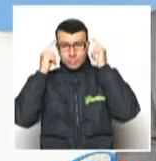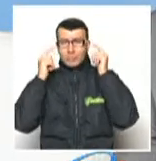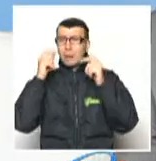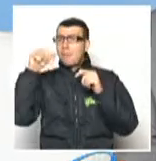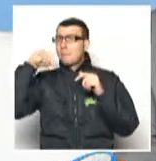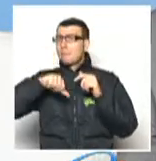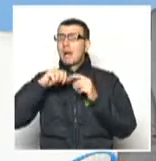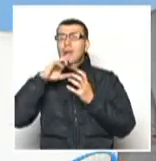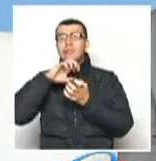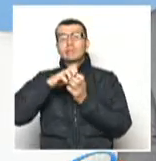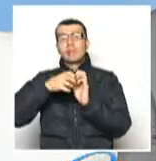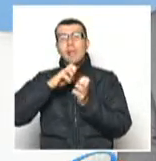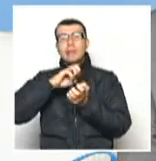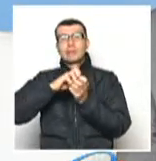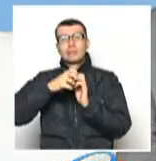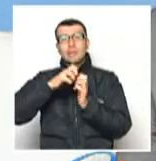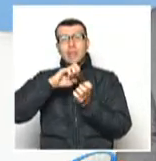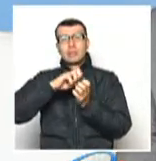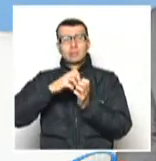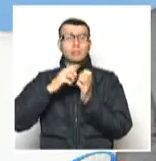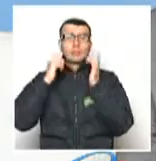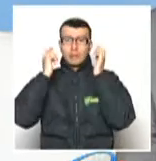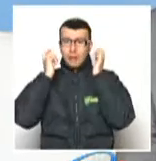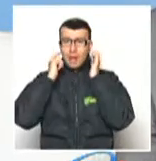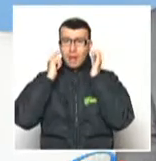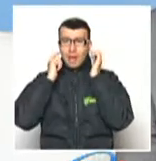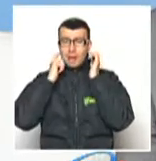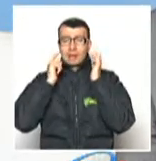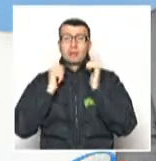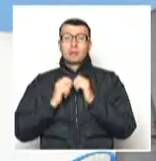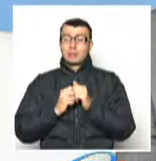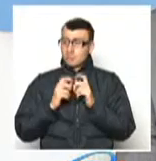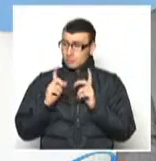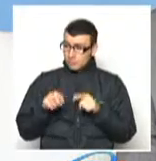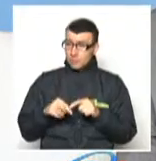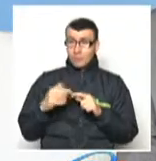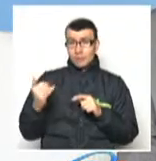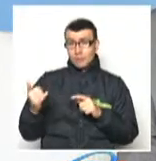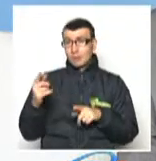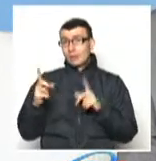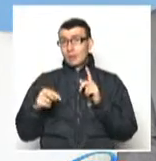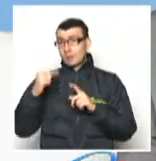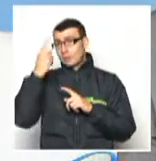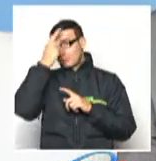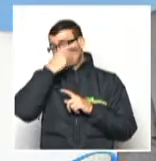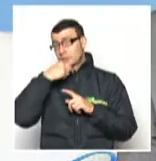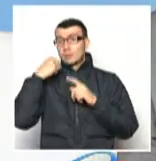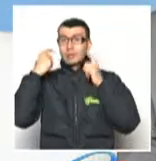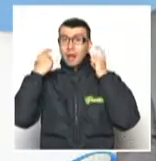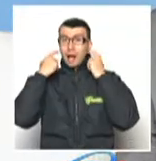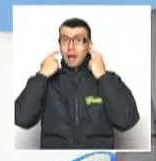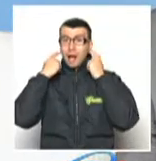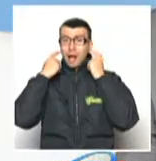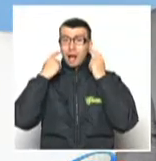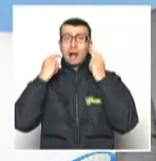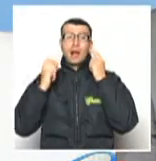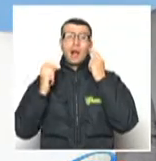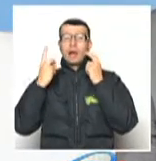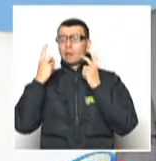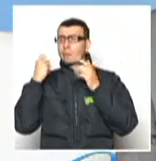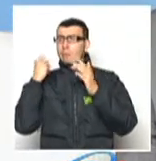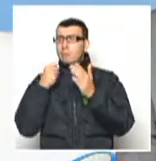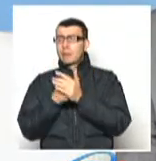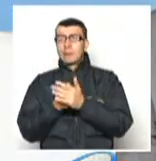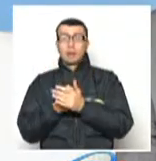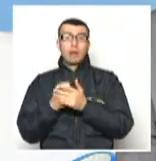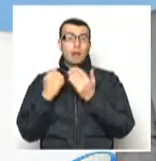por traumas o dolores que hay en la articulación. Hay también maxilofaciales en la mayoría de hospitales por trauma de cara. El trauma de